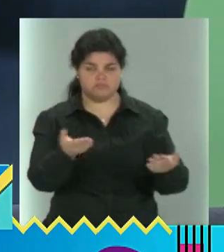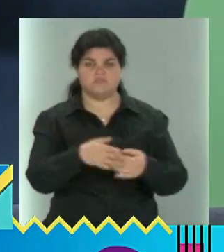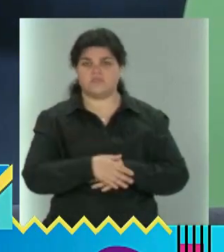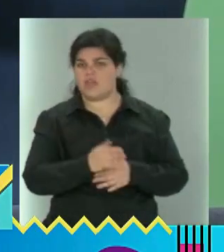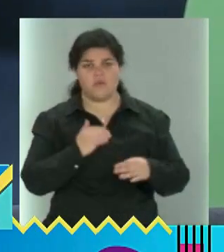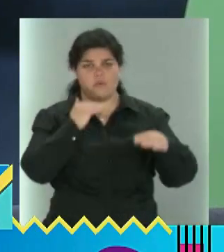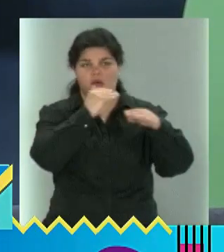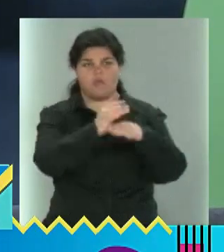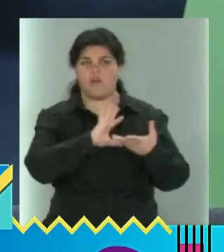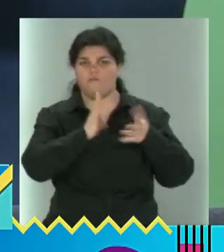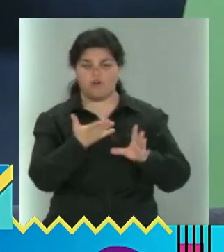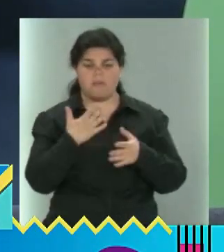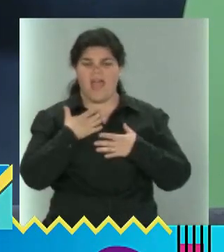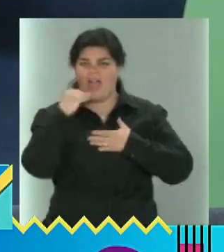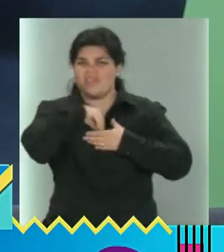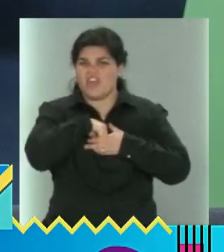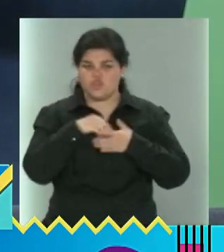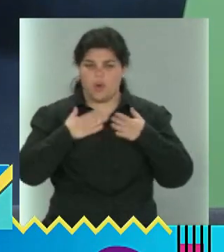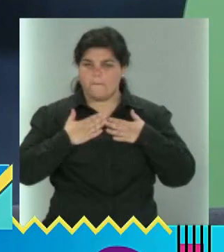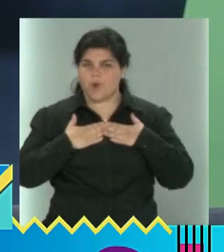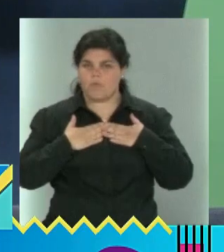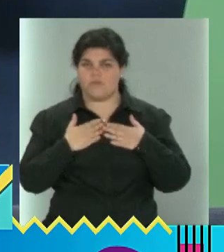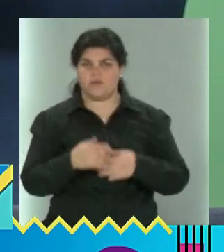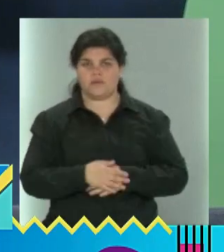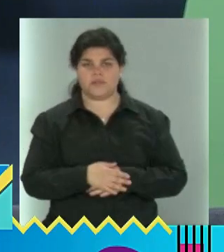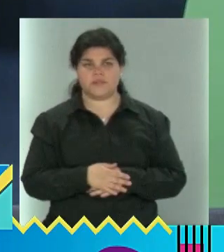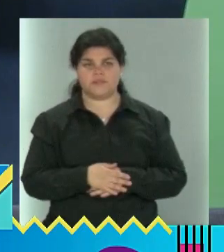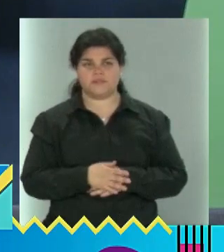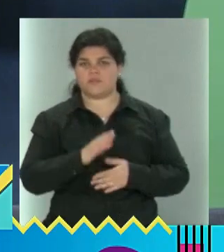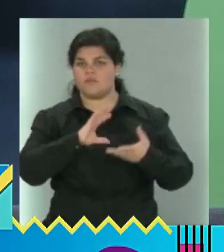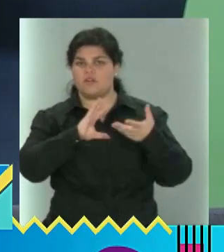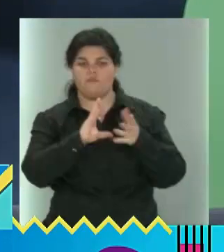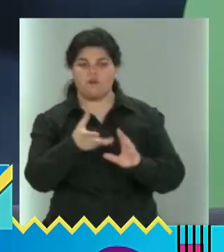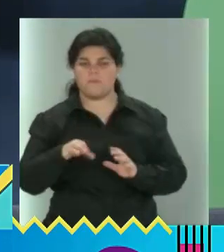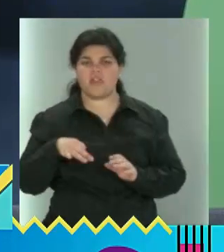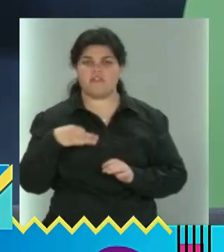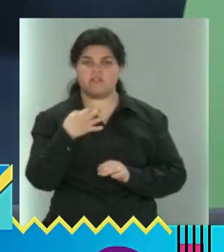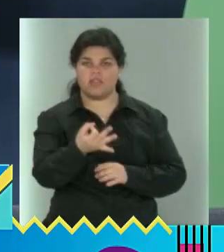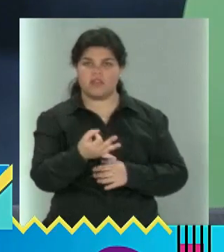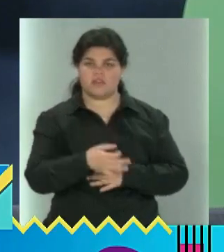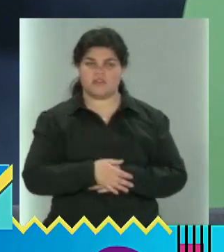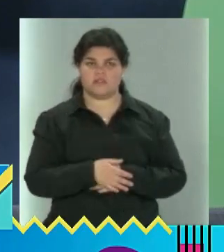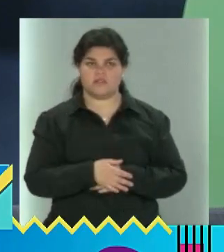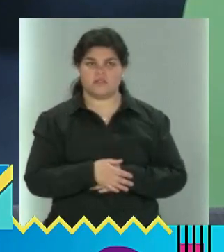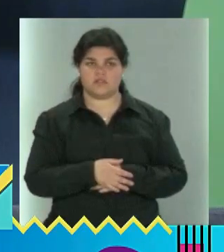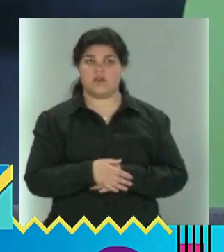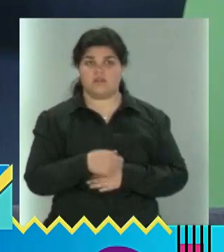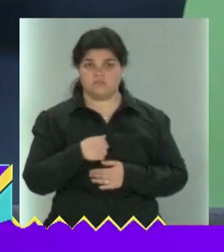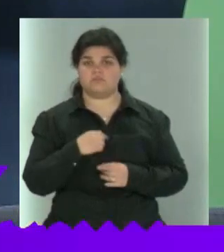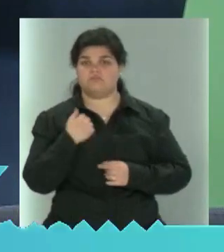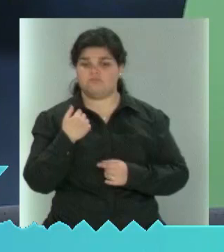Es una búsqueda interior permanente. Es un estilo de vida que empieza uno,